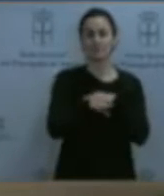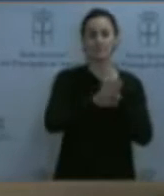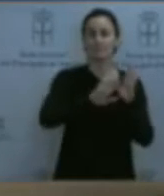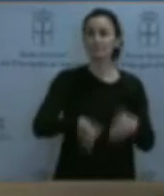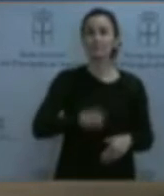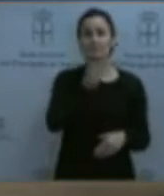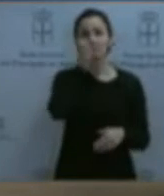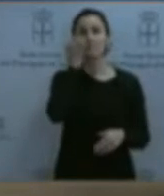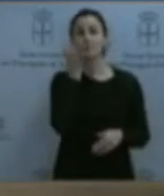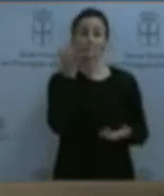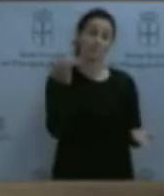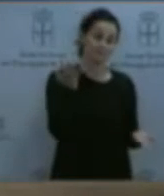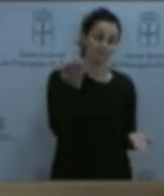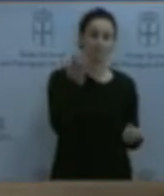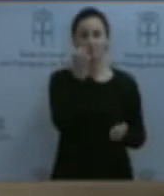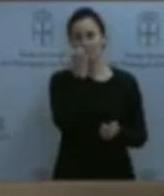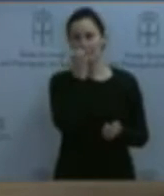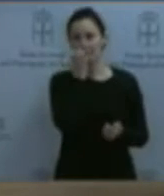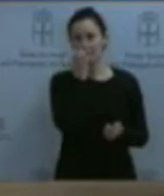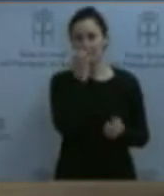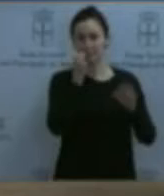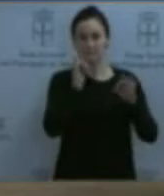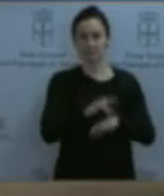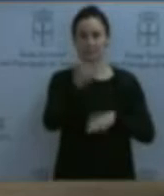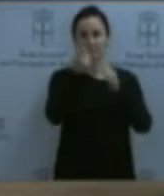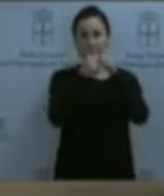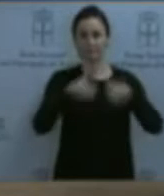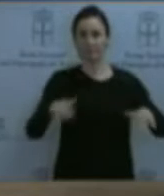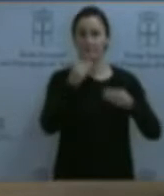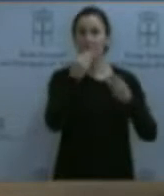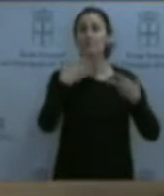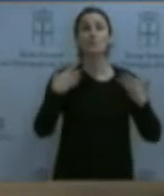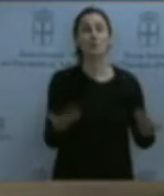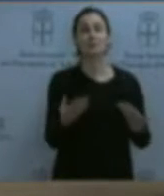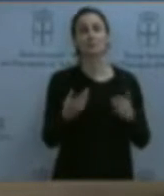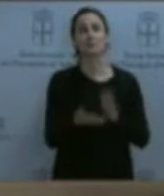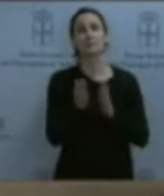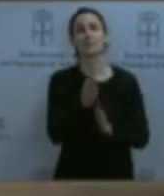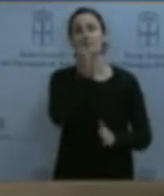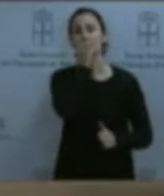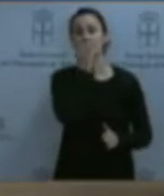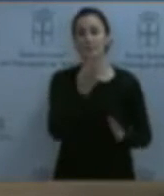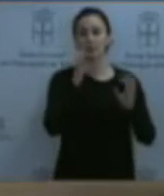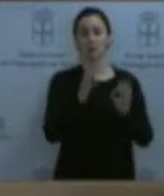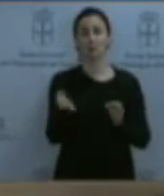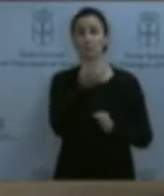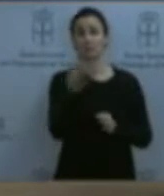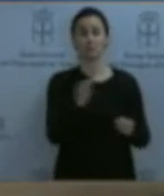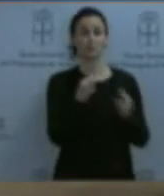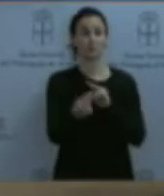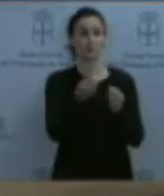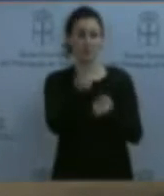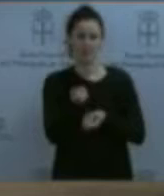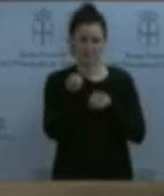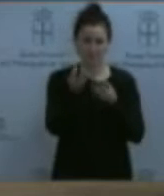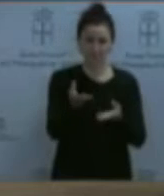años. Porque la mejor sensibilización es, sin duda, que las cosas se hagan bien. Eficiencia, transparencia,